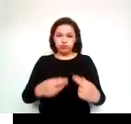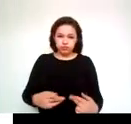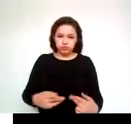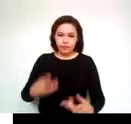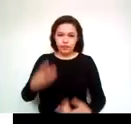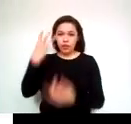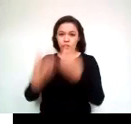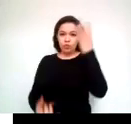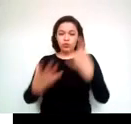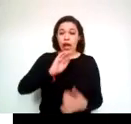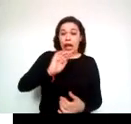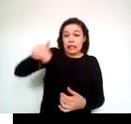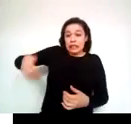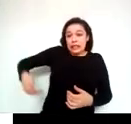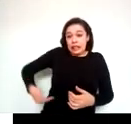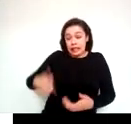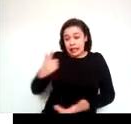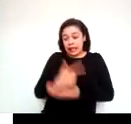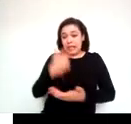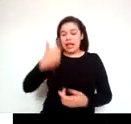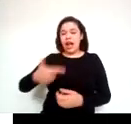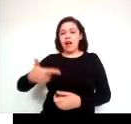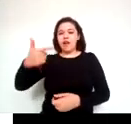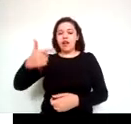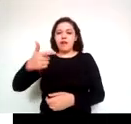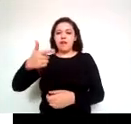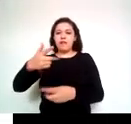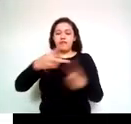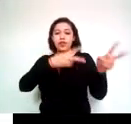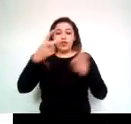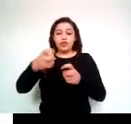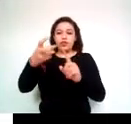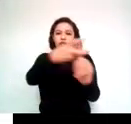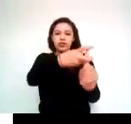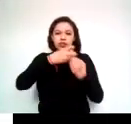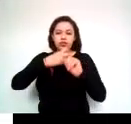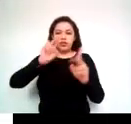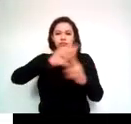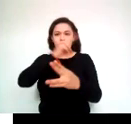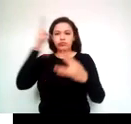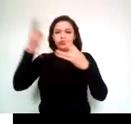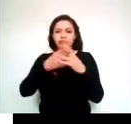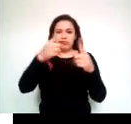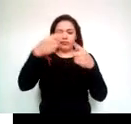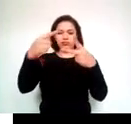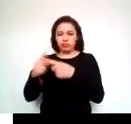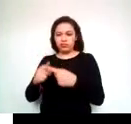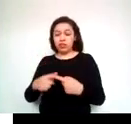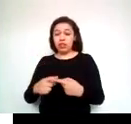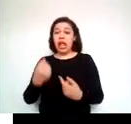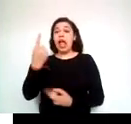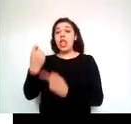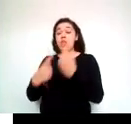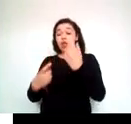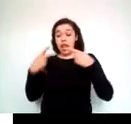graves o mortales, asaltos con violencia, secuestros, homicidios, entre otros. Si alguno de los